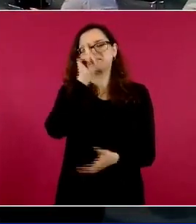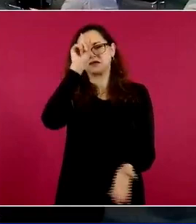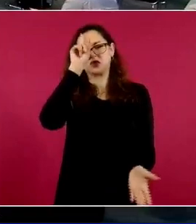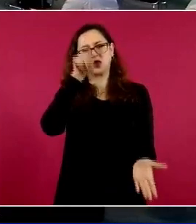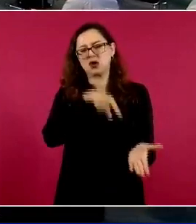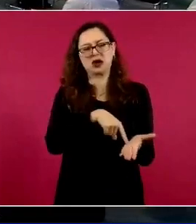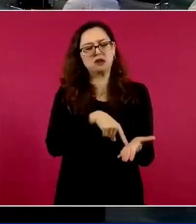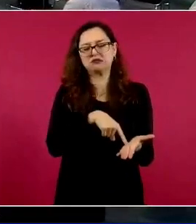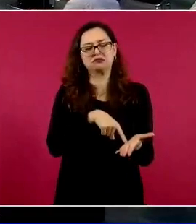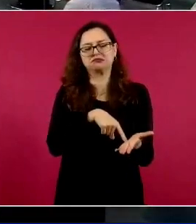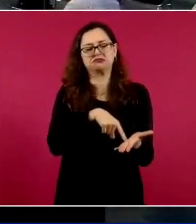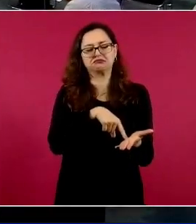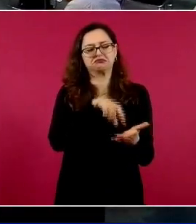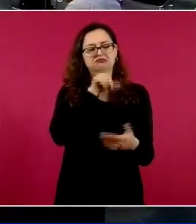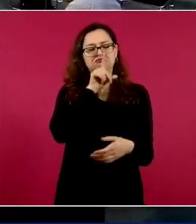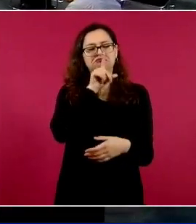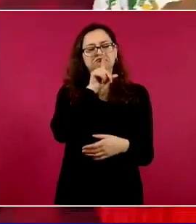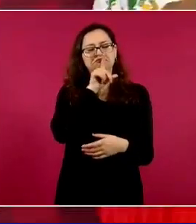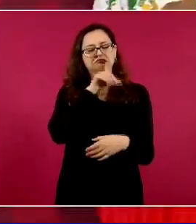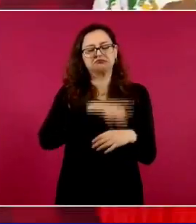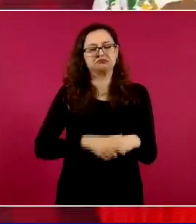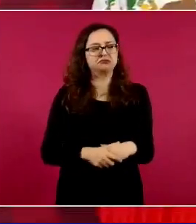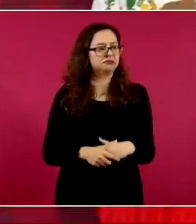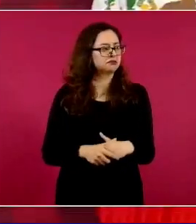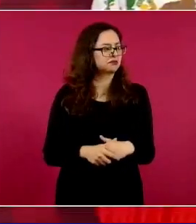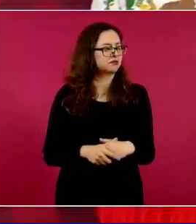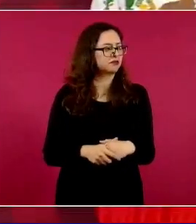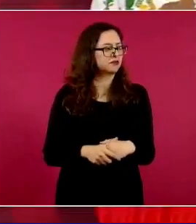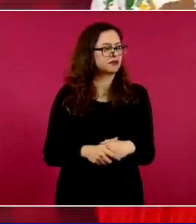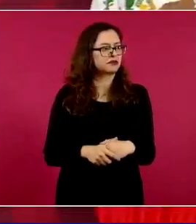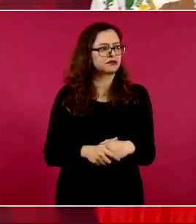Nada. Este es un pueblo